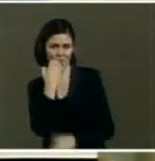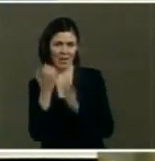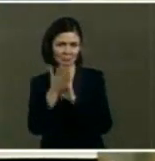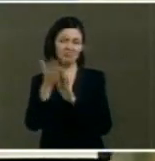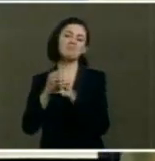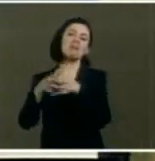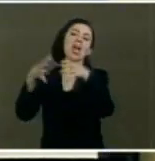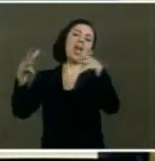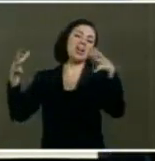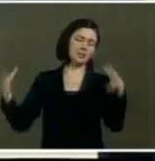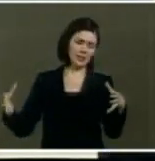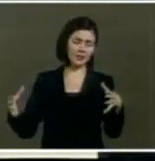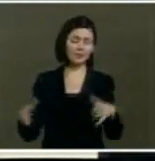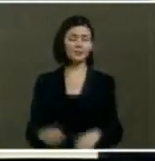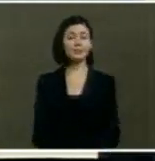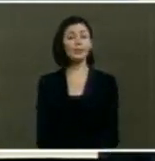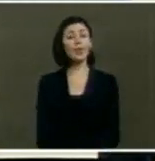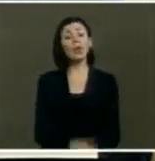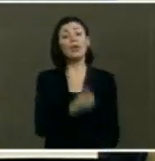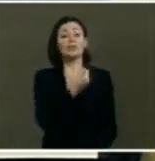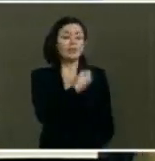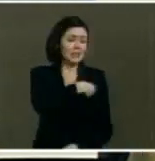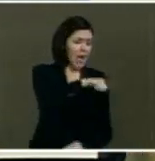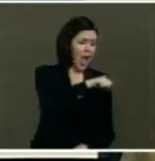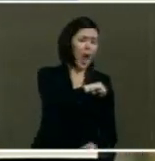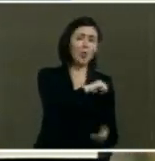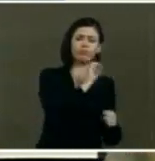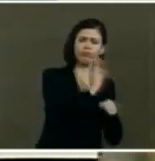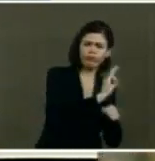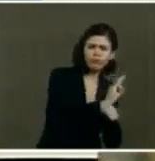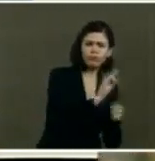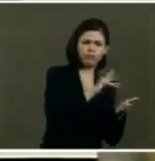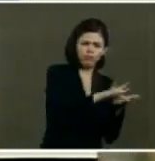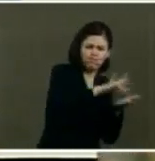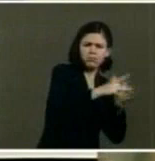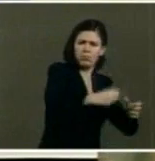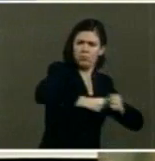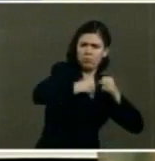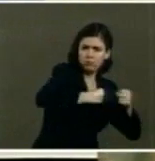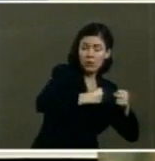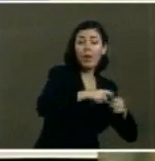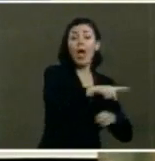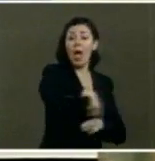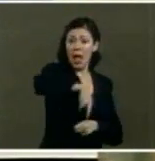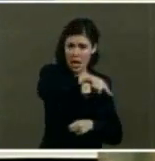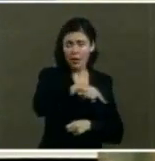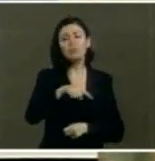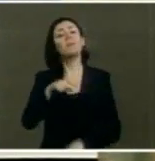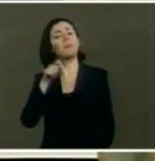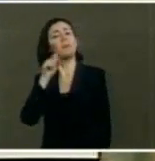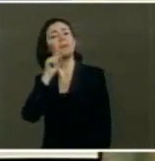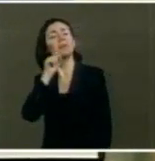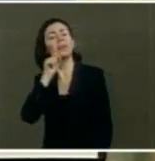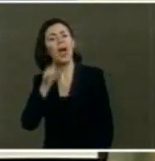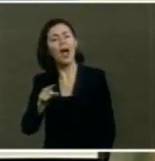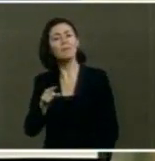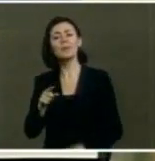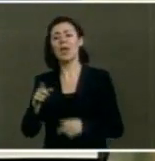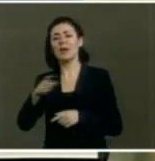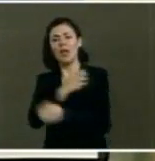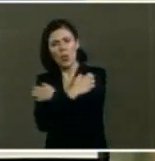Así como fortalecemos la salud, así como fortalecemos la educación de los mexicanos, también hemos hecho